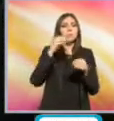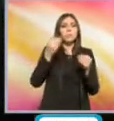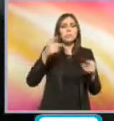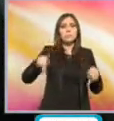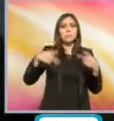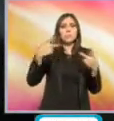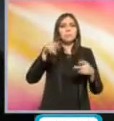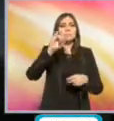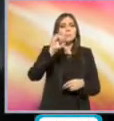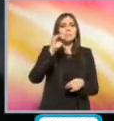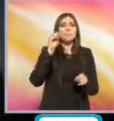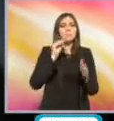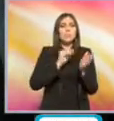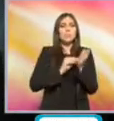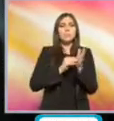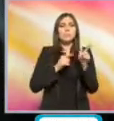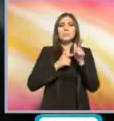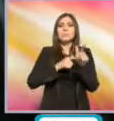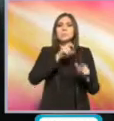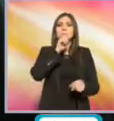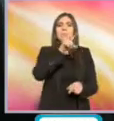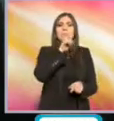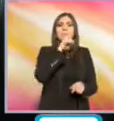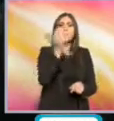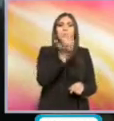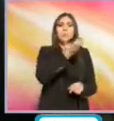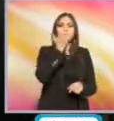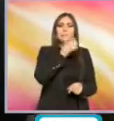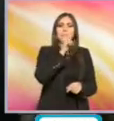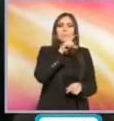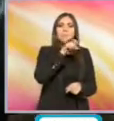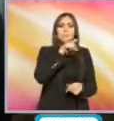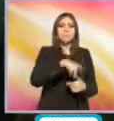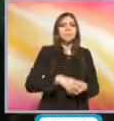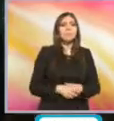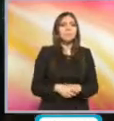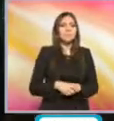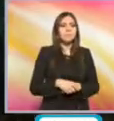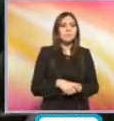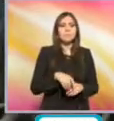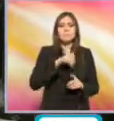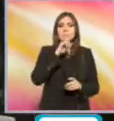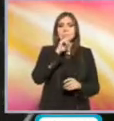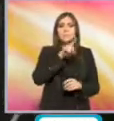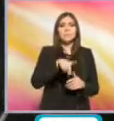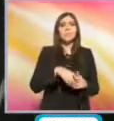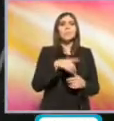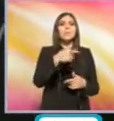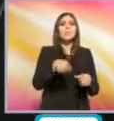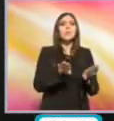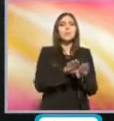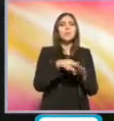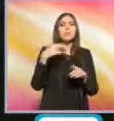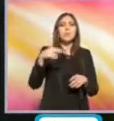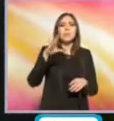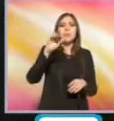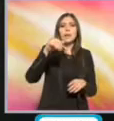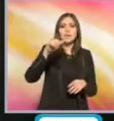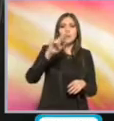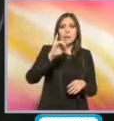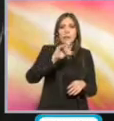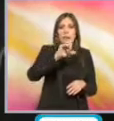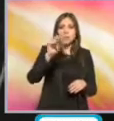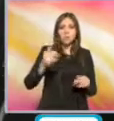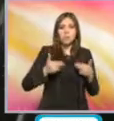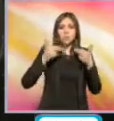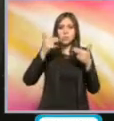Sí, seguimos con la misma tradición, ahora sí que de Camarillo, lo mismo. ¿Y usted cómo se apellida? Nájera.